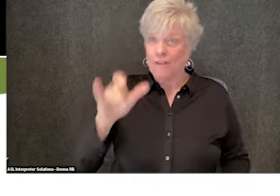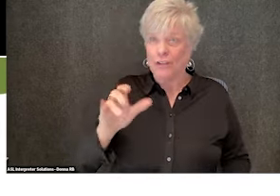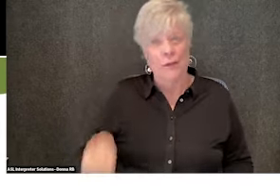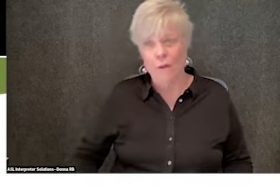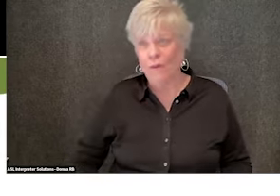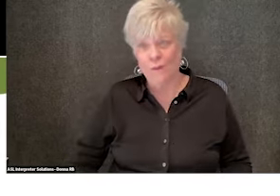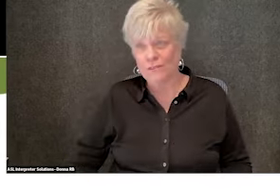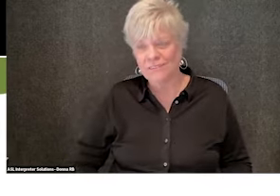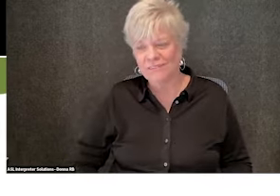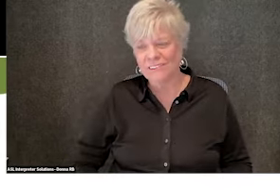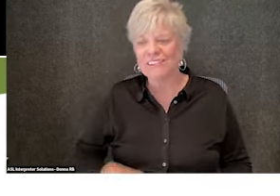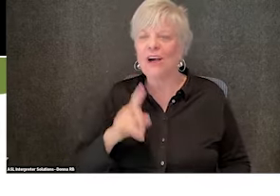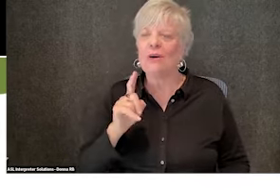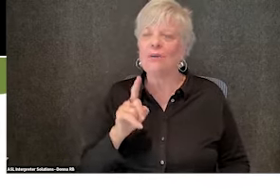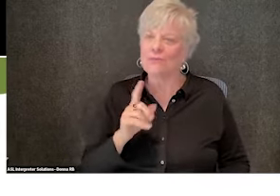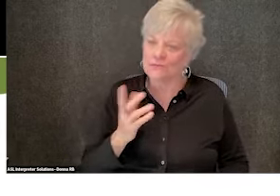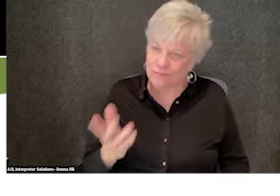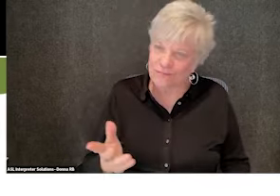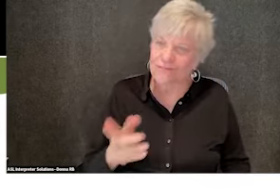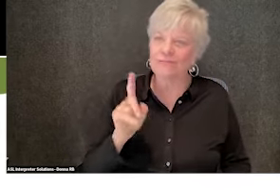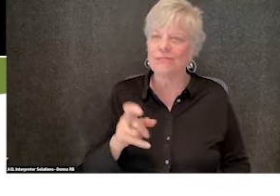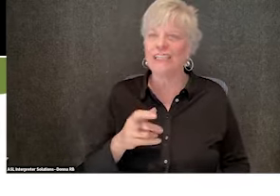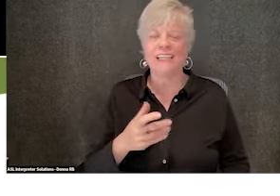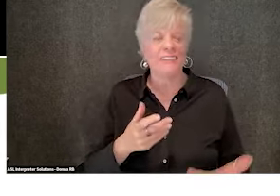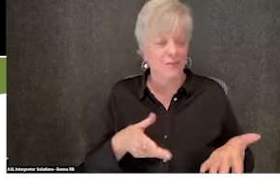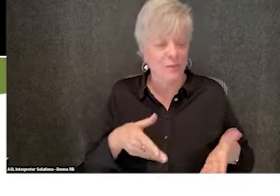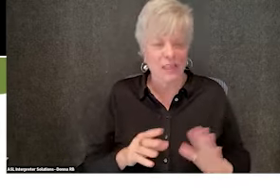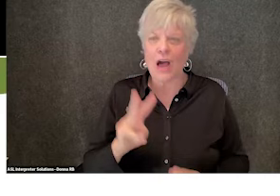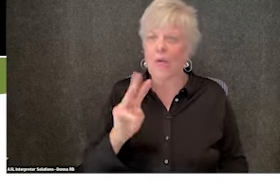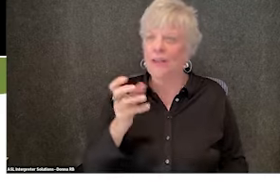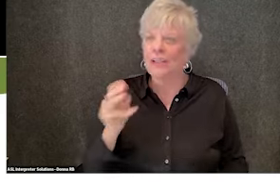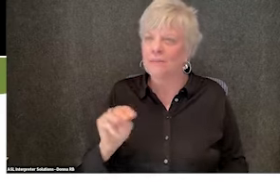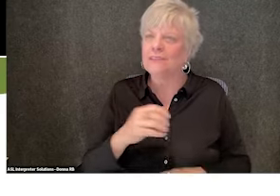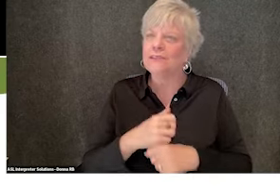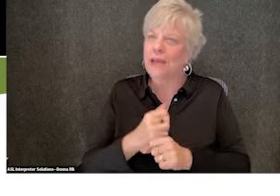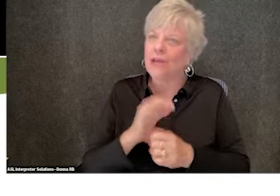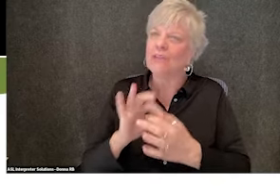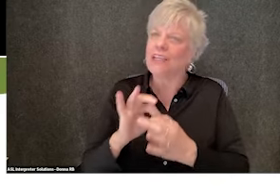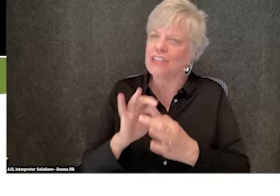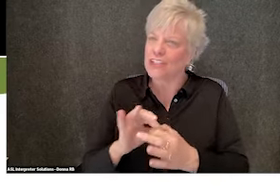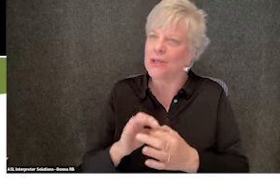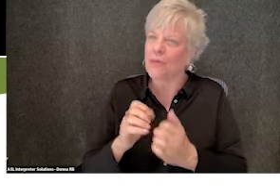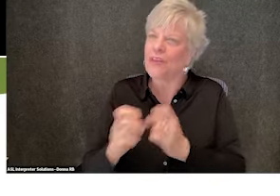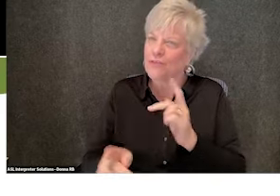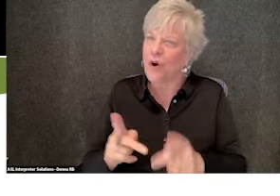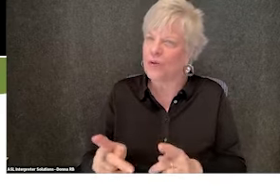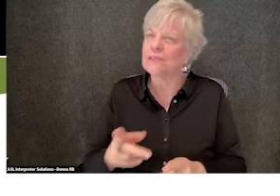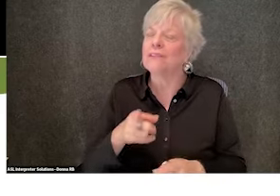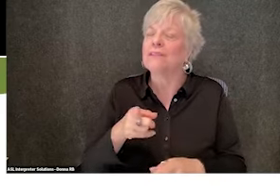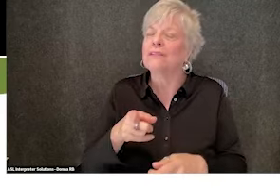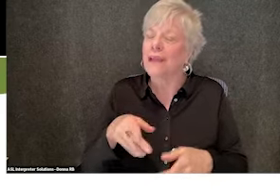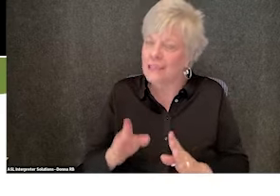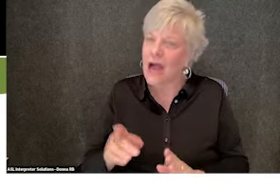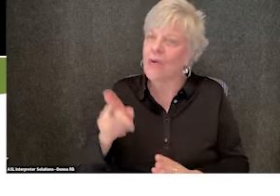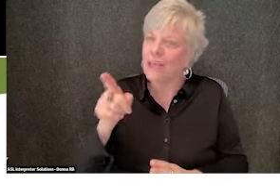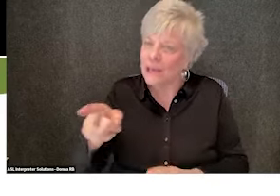practicar, también para hablar nuevamente, para decir, usted se preocupa de eso para sus dos hijos. O